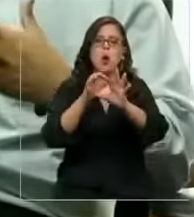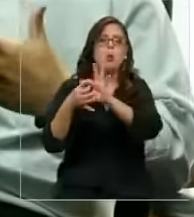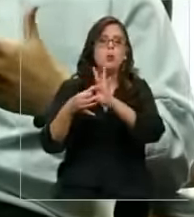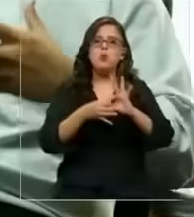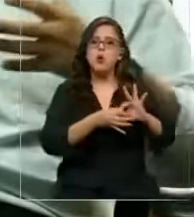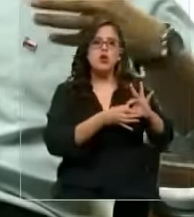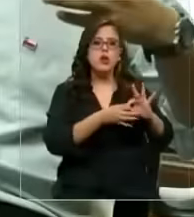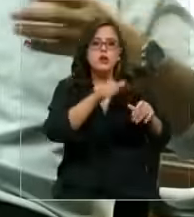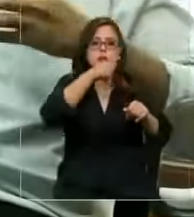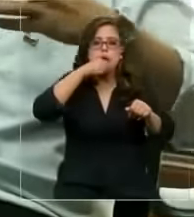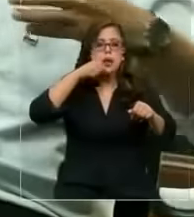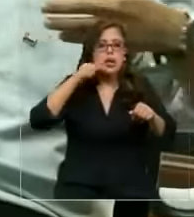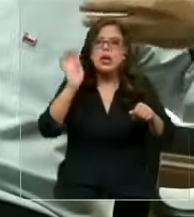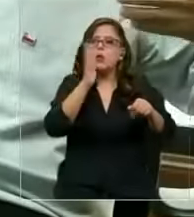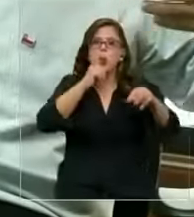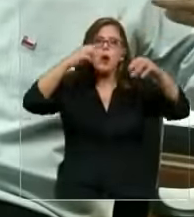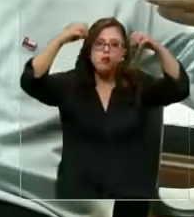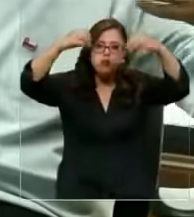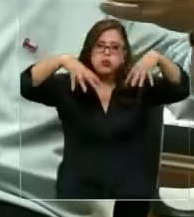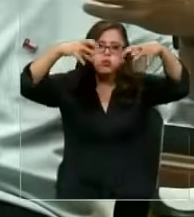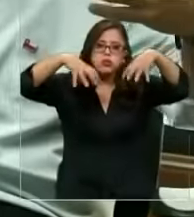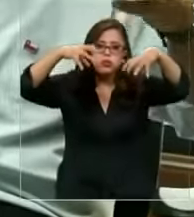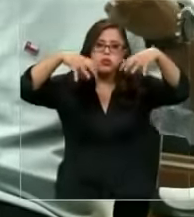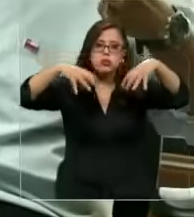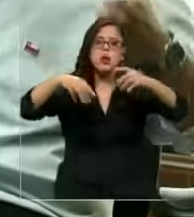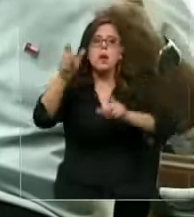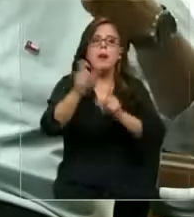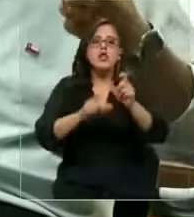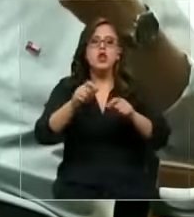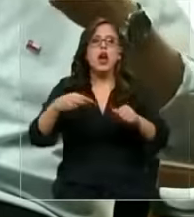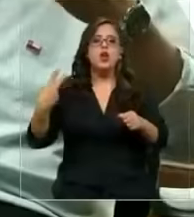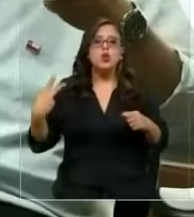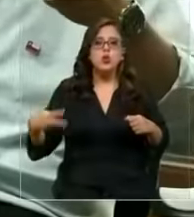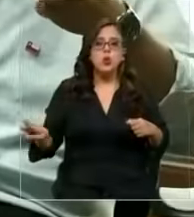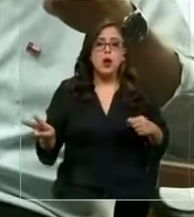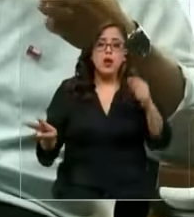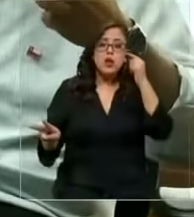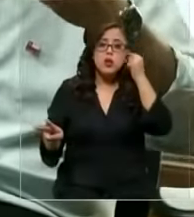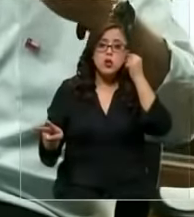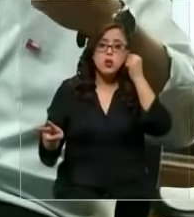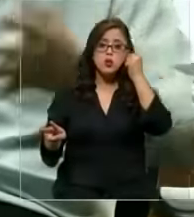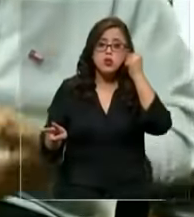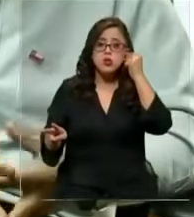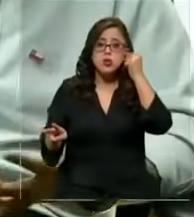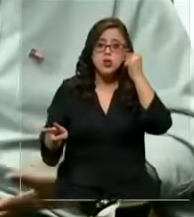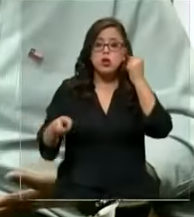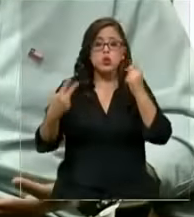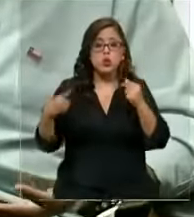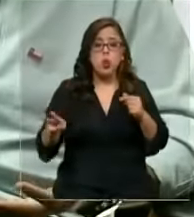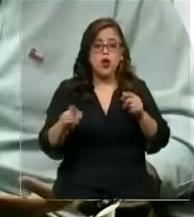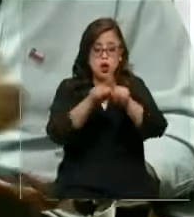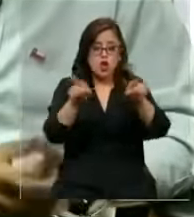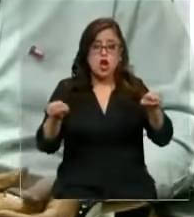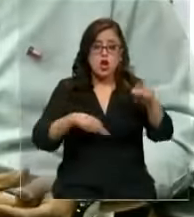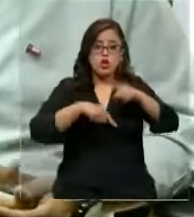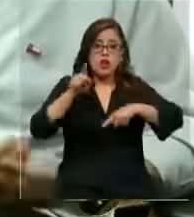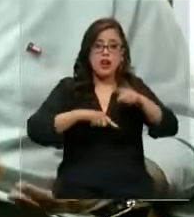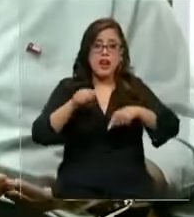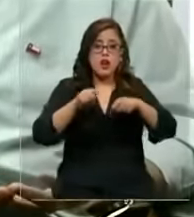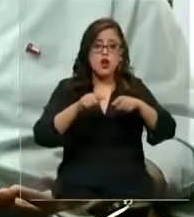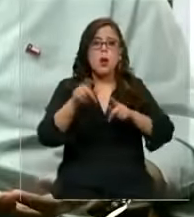lo que se pasa es que los dueños de los terrenos alrededor del lago empiezan a agrandar sus terrenitos hacia el lago. Y por tanto, en el caso de la laguna